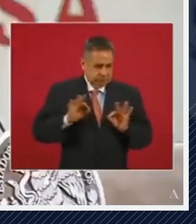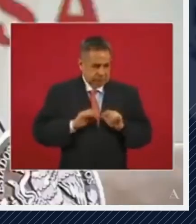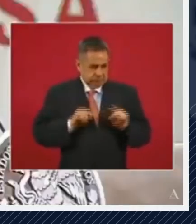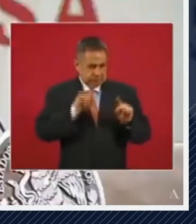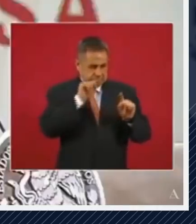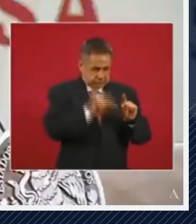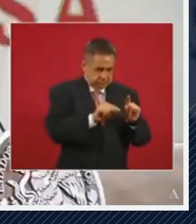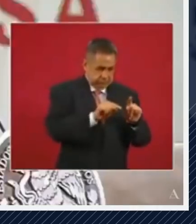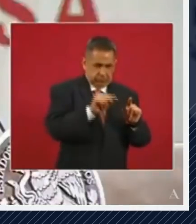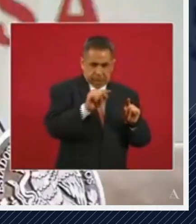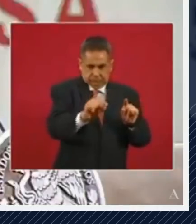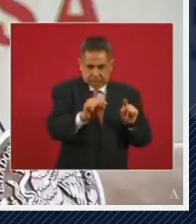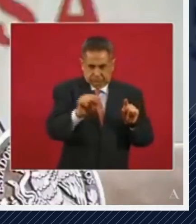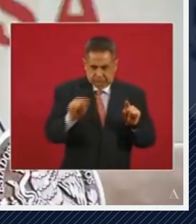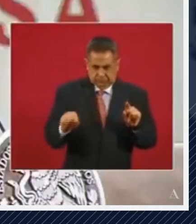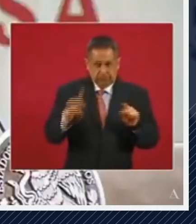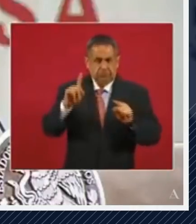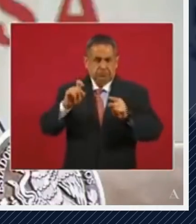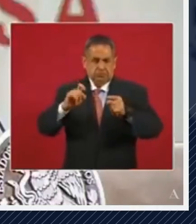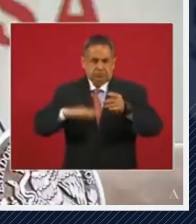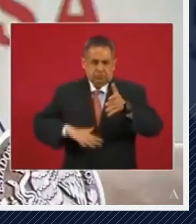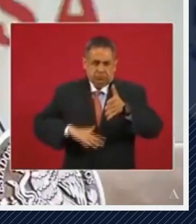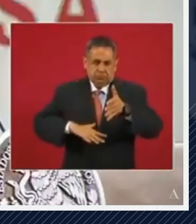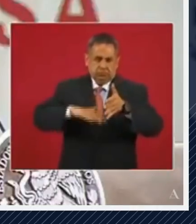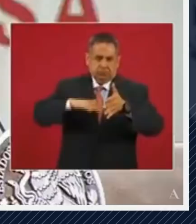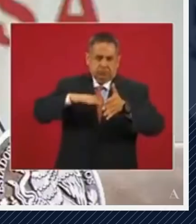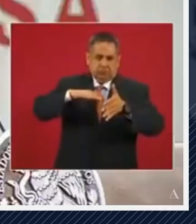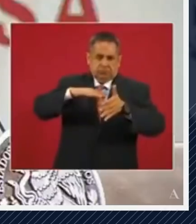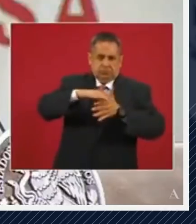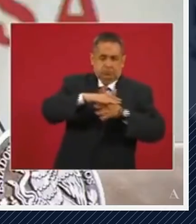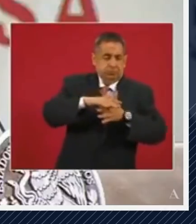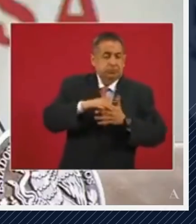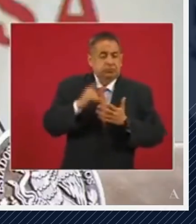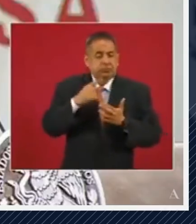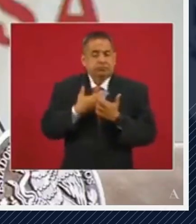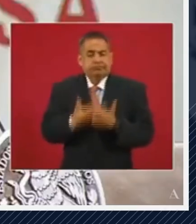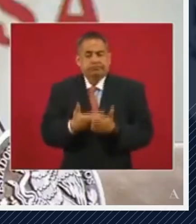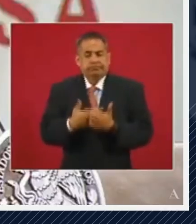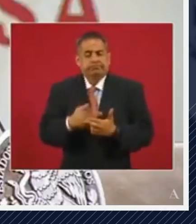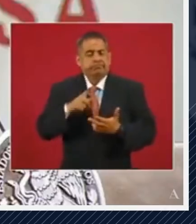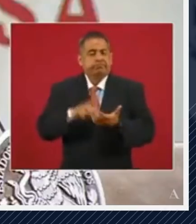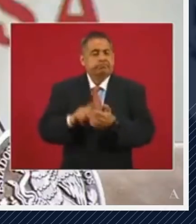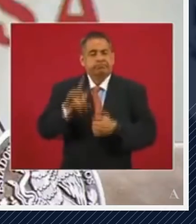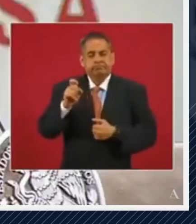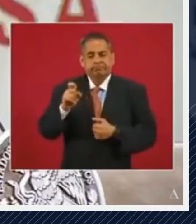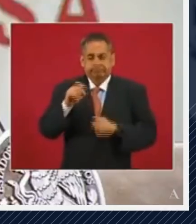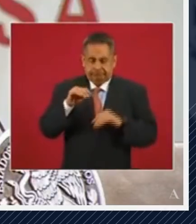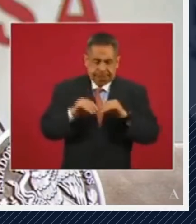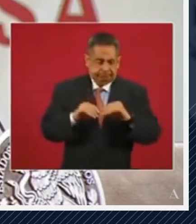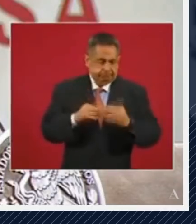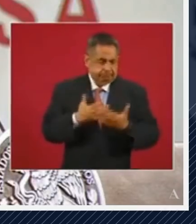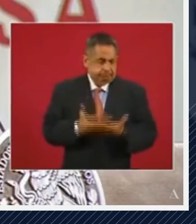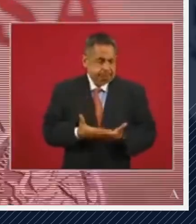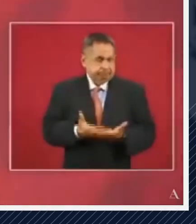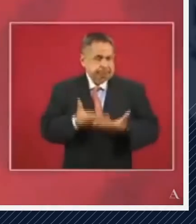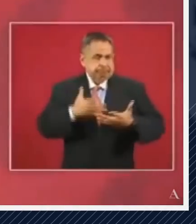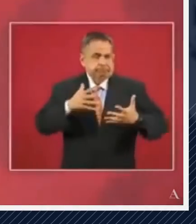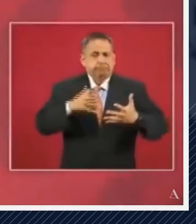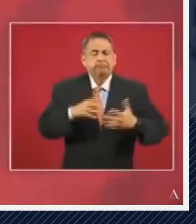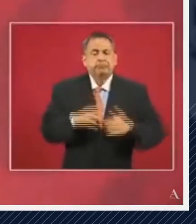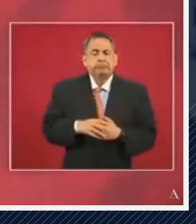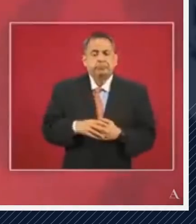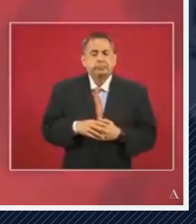puntos de vista. El presidente López Obrador no está acostumbrado a eso. Adentro de su gobierno